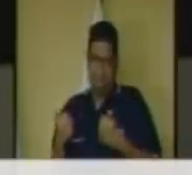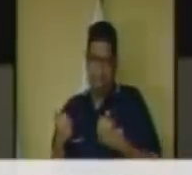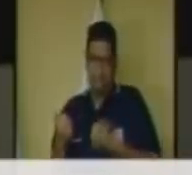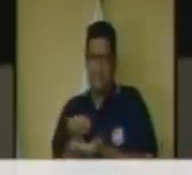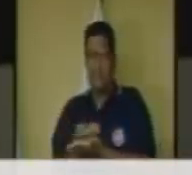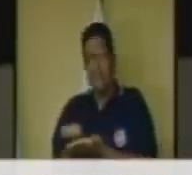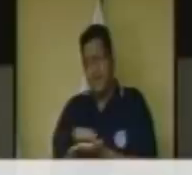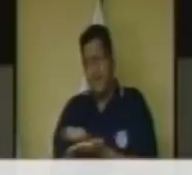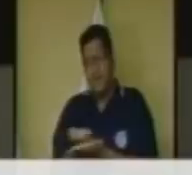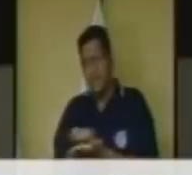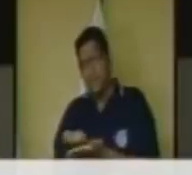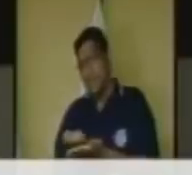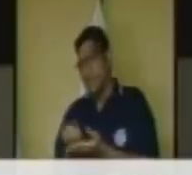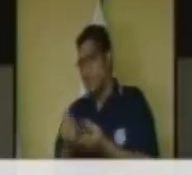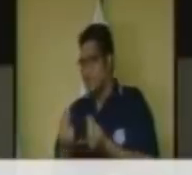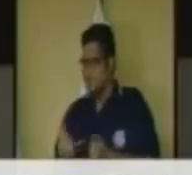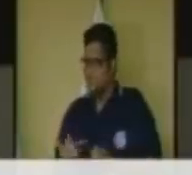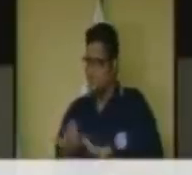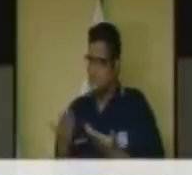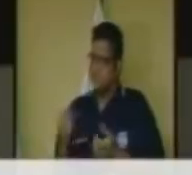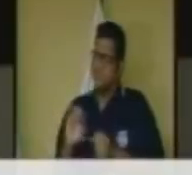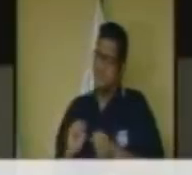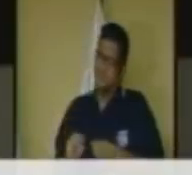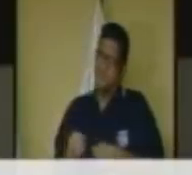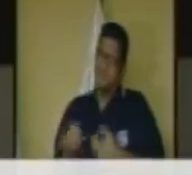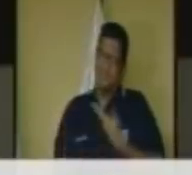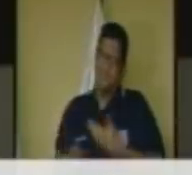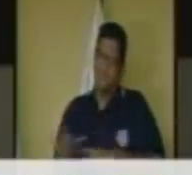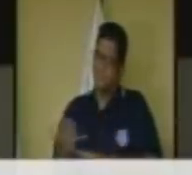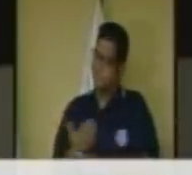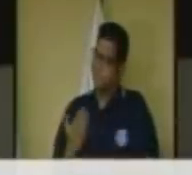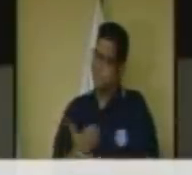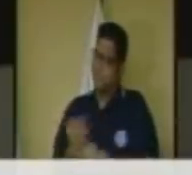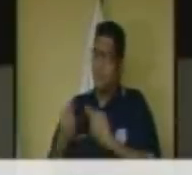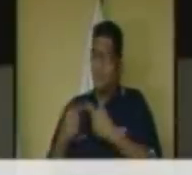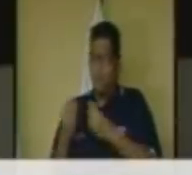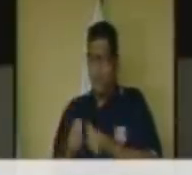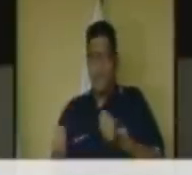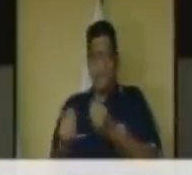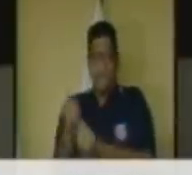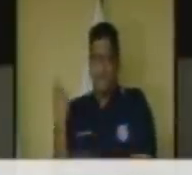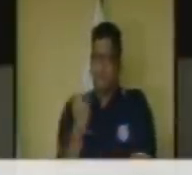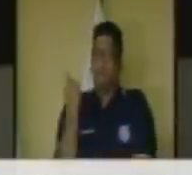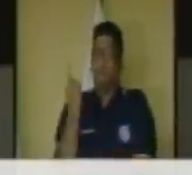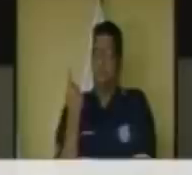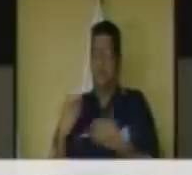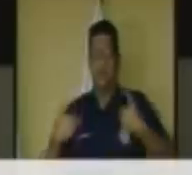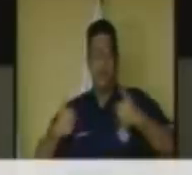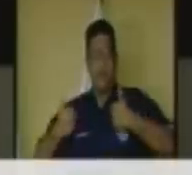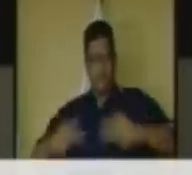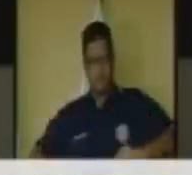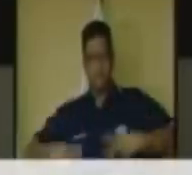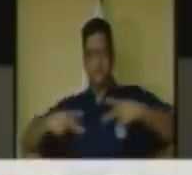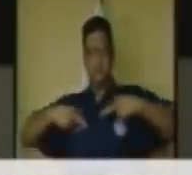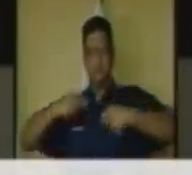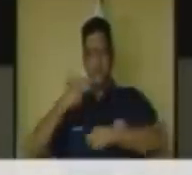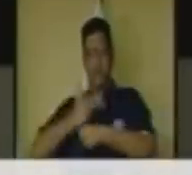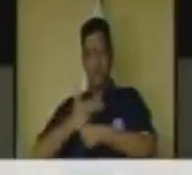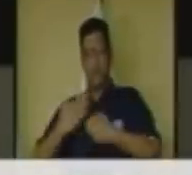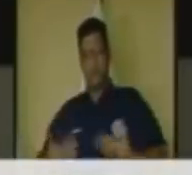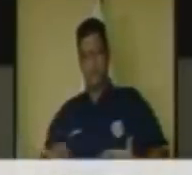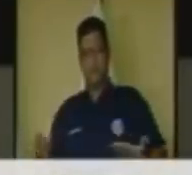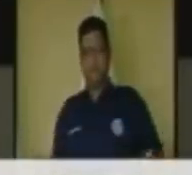siendo afectada, pero la primordialmente la importancia, la prioridad de la vida de los guatemaltecos, como el